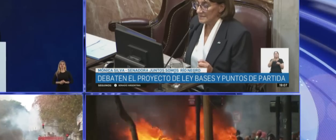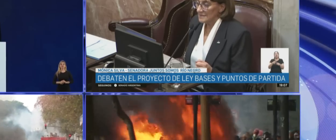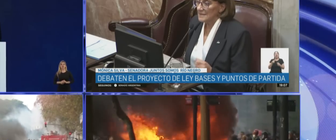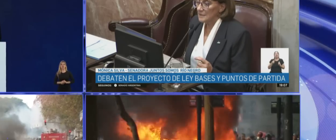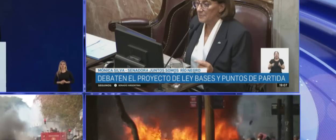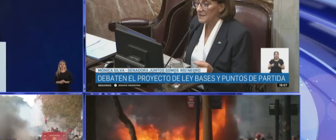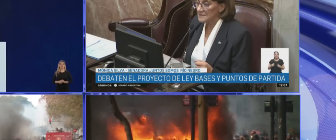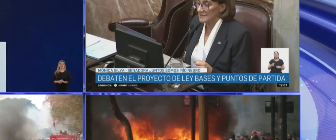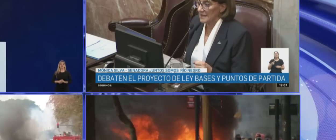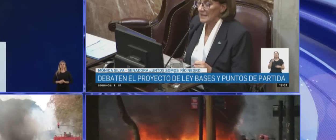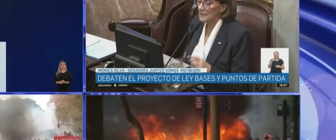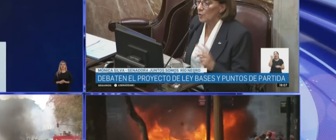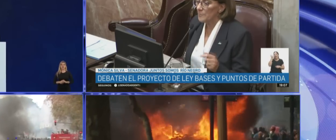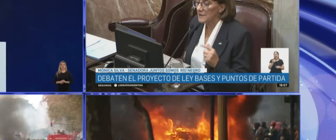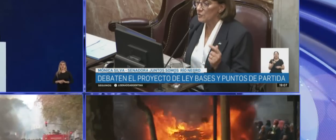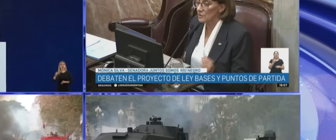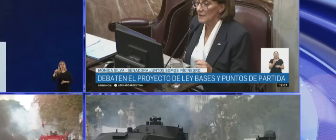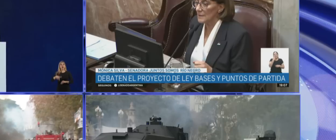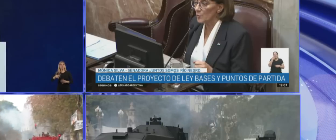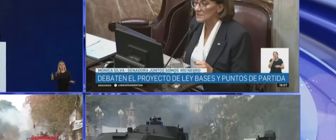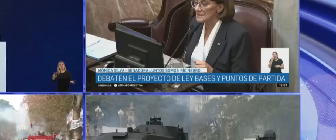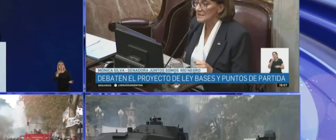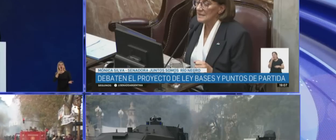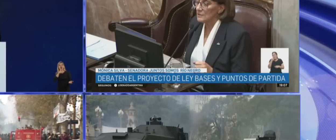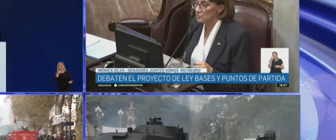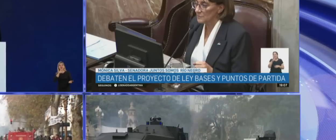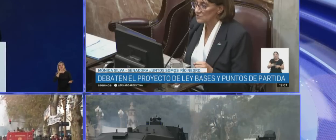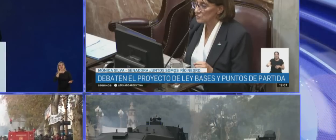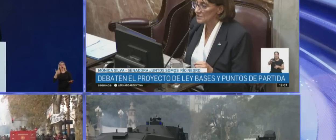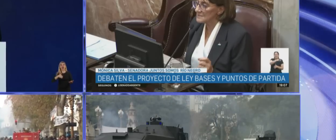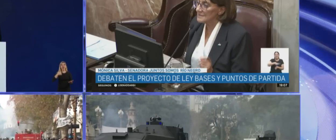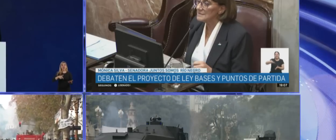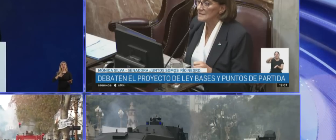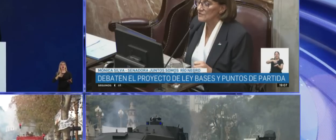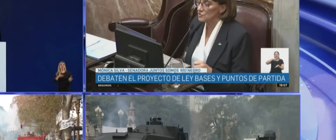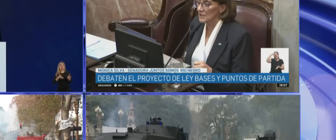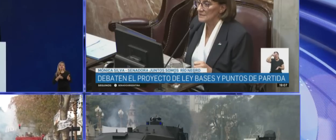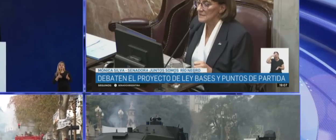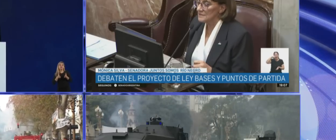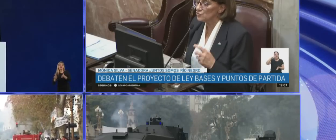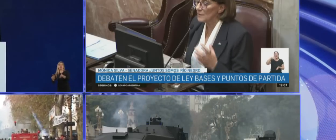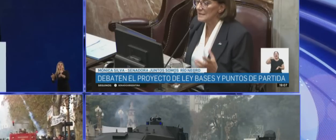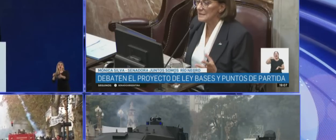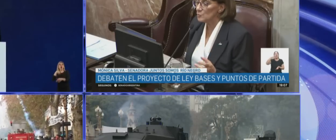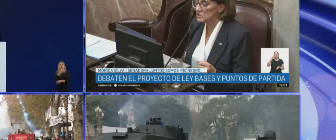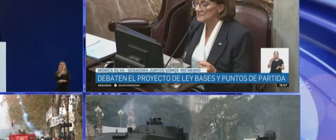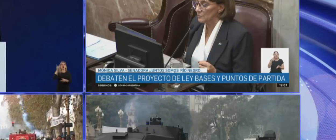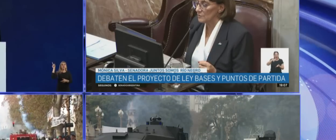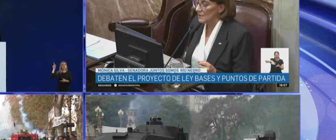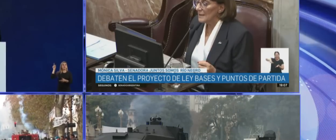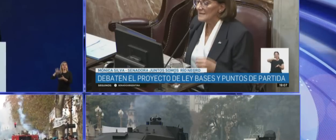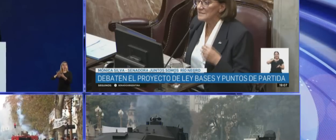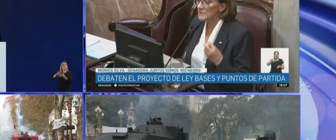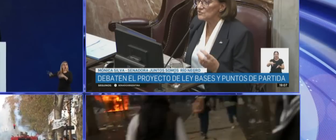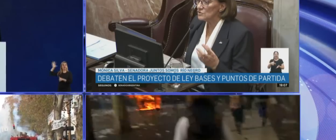Hoy parece que la Argentina y buena parte del mundo libre giran en direcciones contrarias. Mientras algunas potencias de Occidente se olvidan las